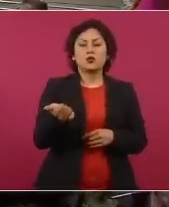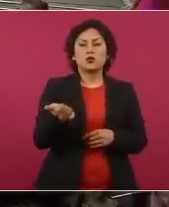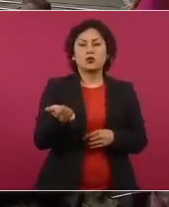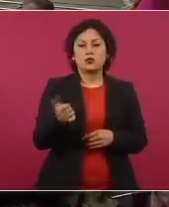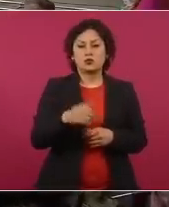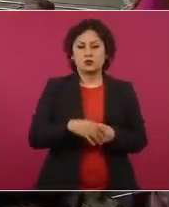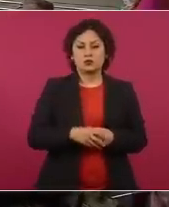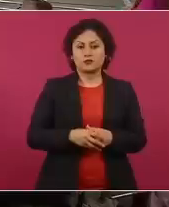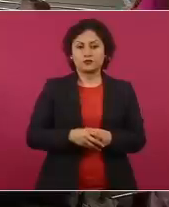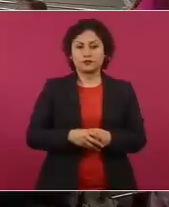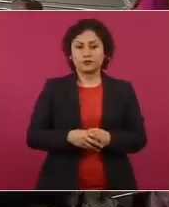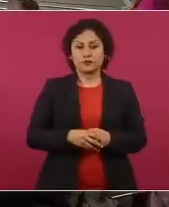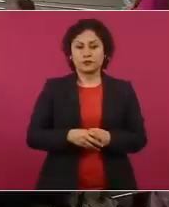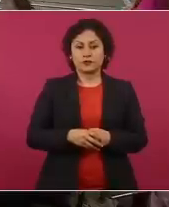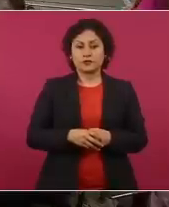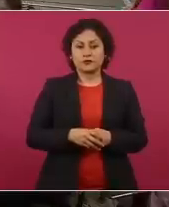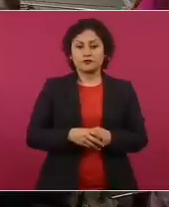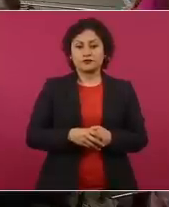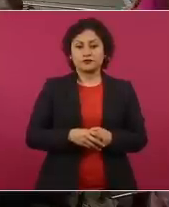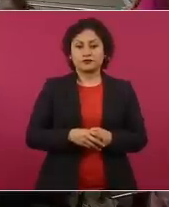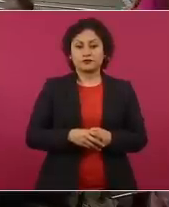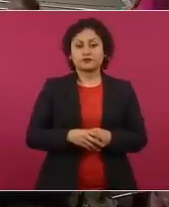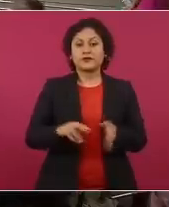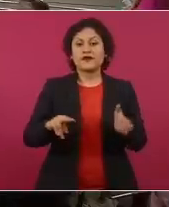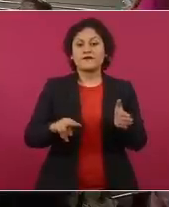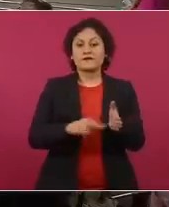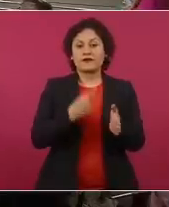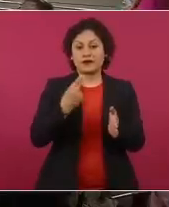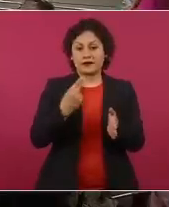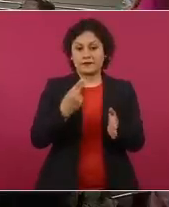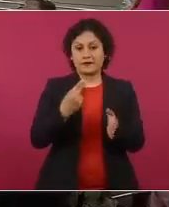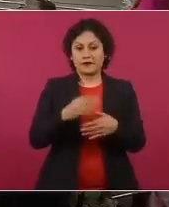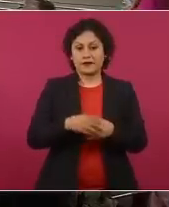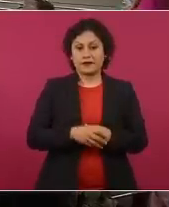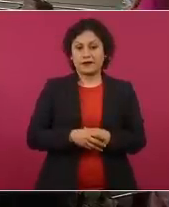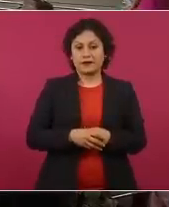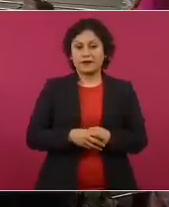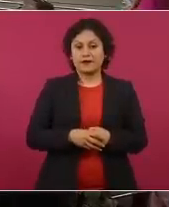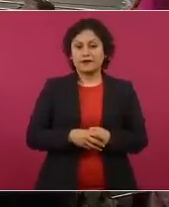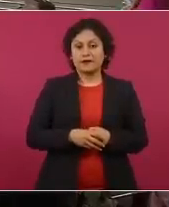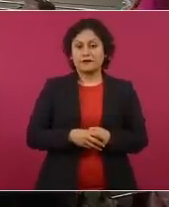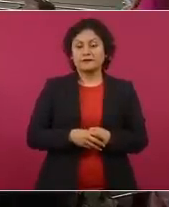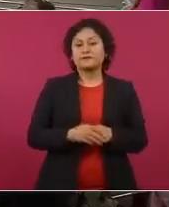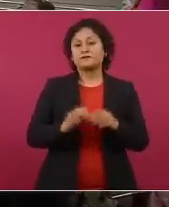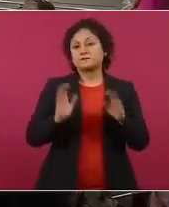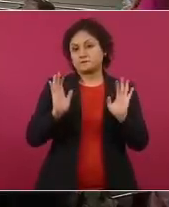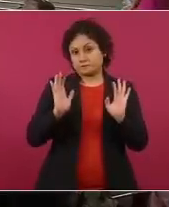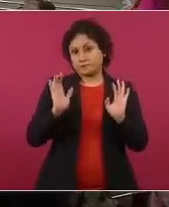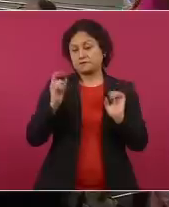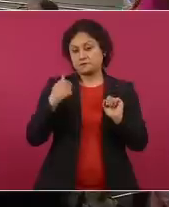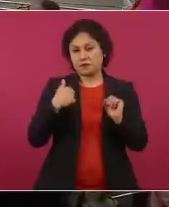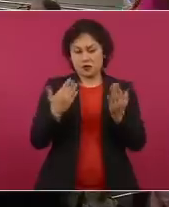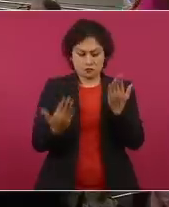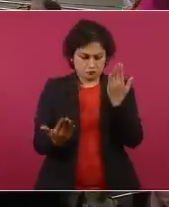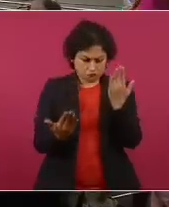El otro. El primero. De la firma. Nada más crucé esto porque sí necesitaba yo